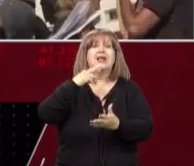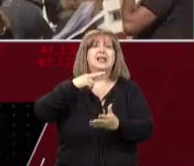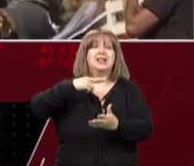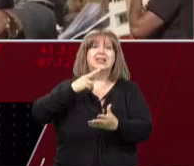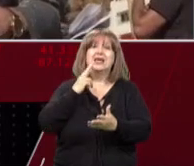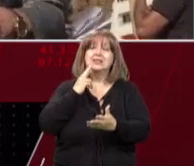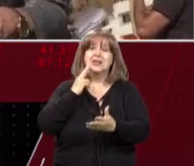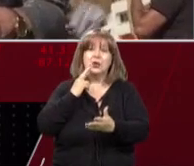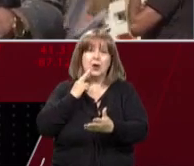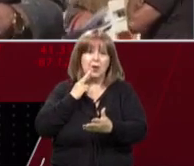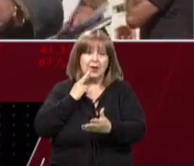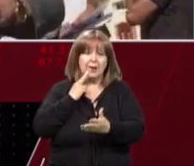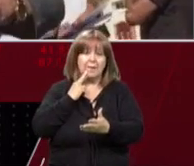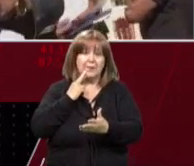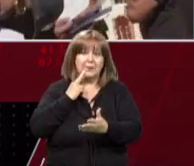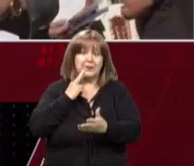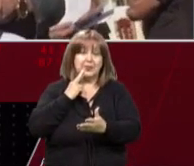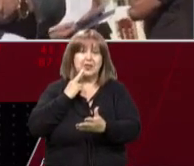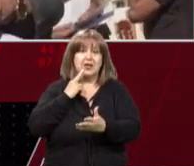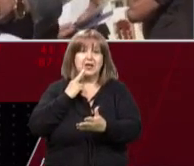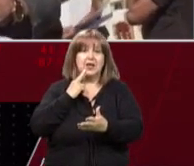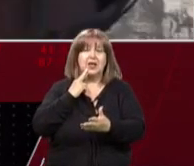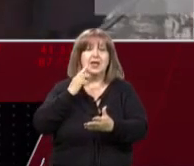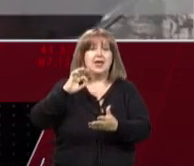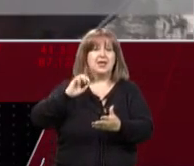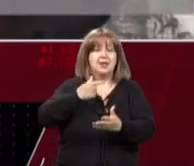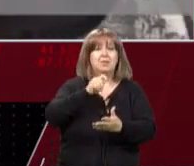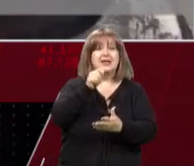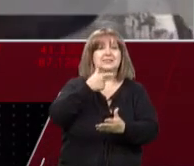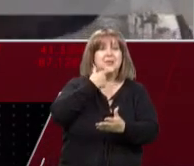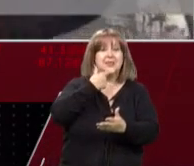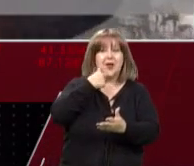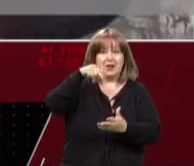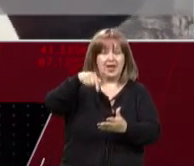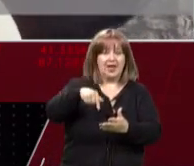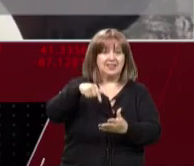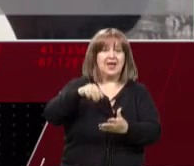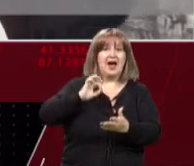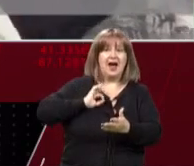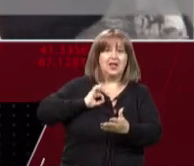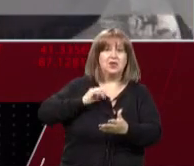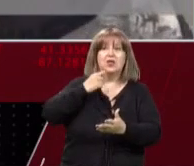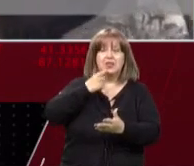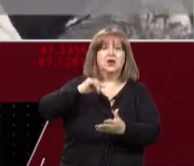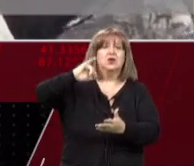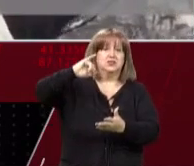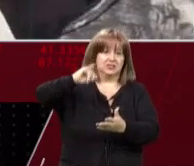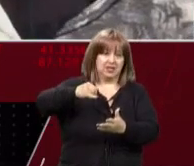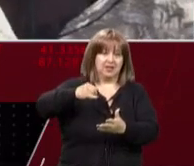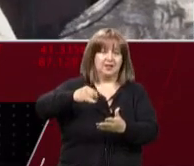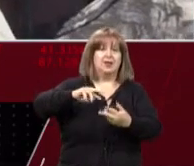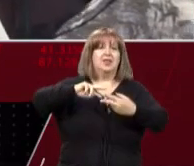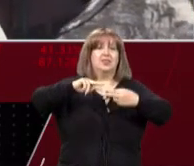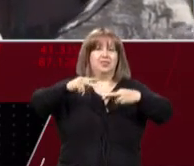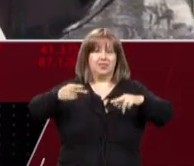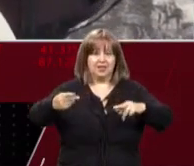digamos, se agiliza la Sí. situación y en este año, en septiembre de este año, acepta voluntariamente hacer el ADN y bueno, es